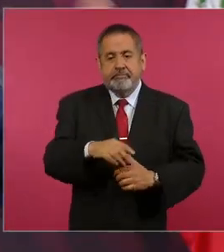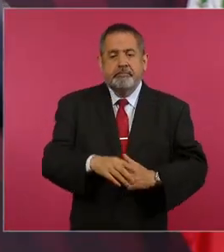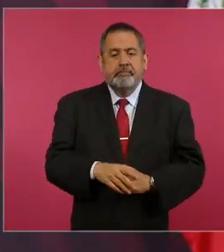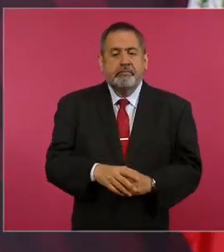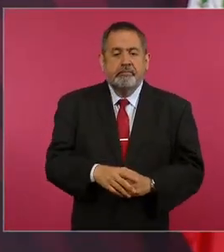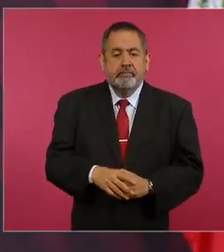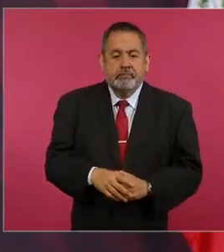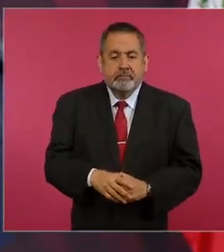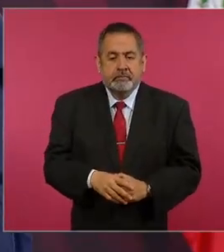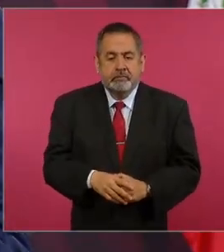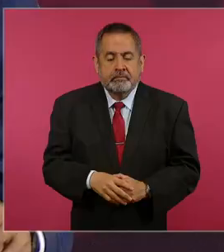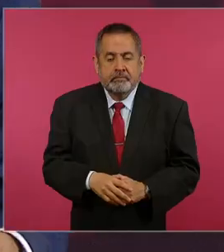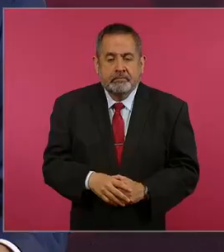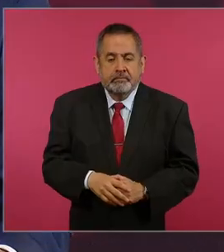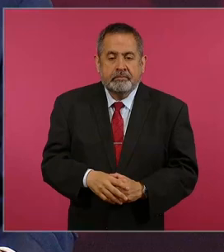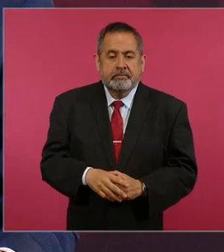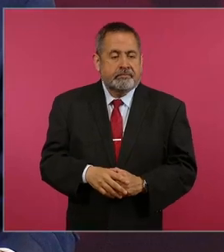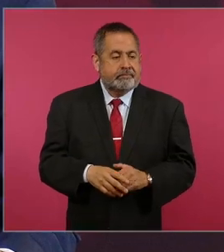casillas, zapatos,